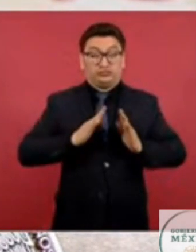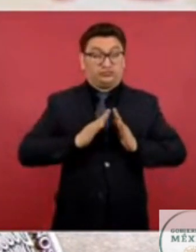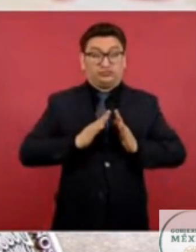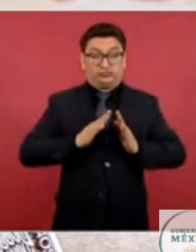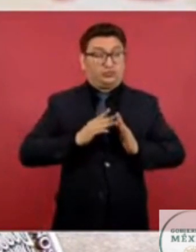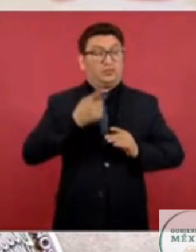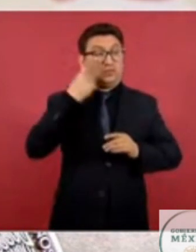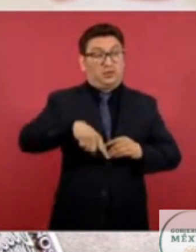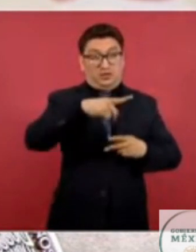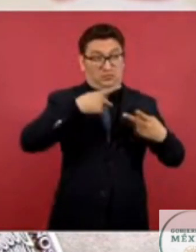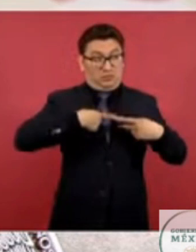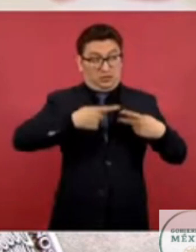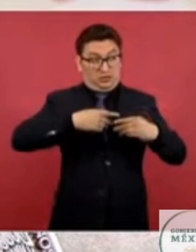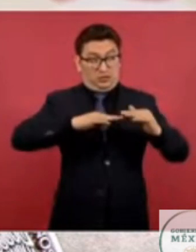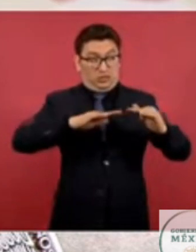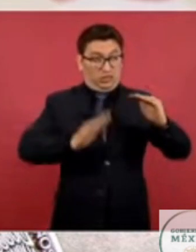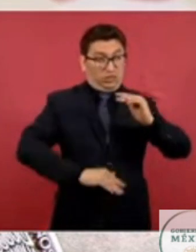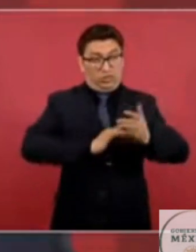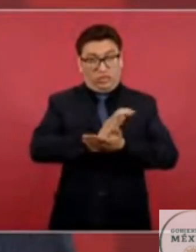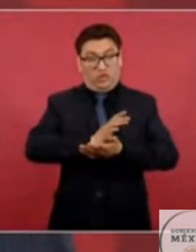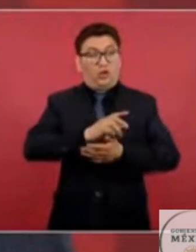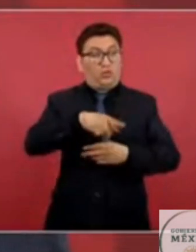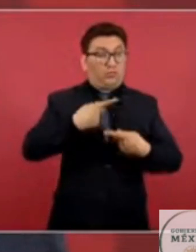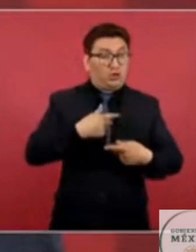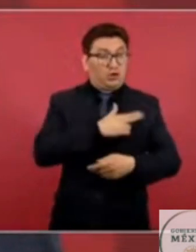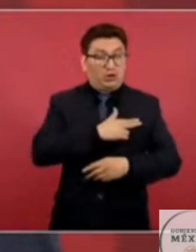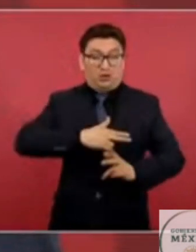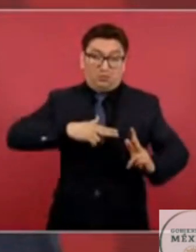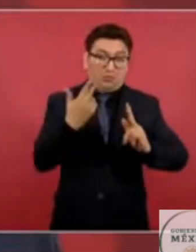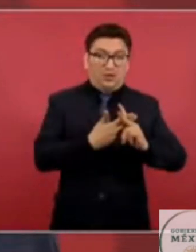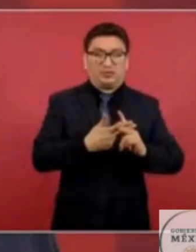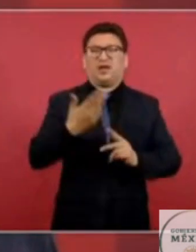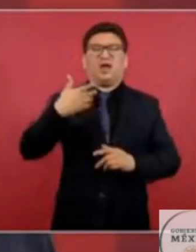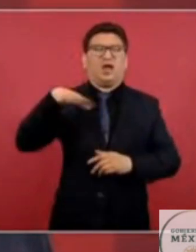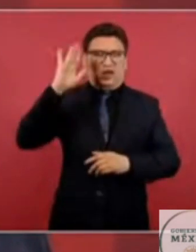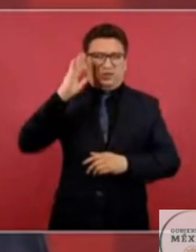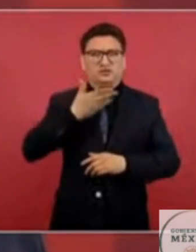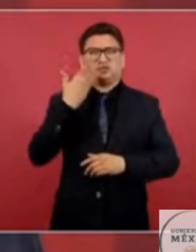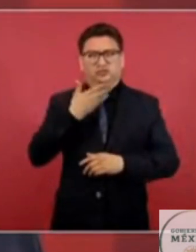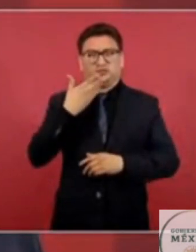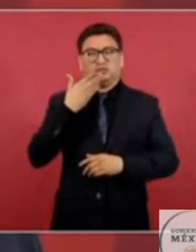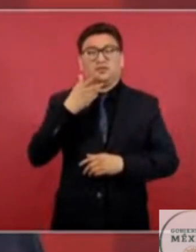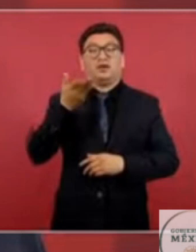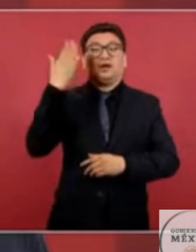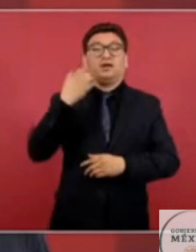reprimir o para rematar heridos, como se hacía en la época de Calderón,